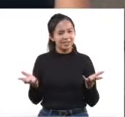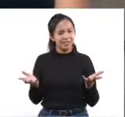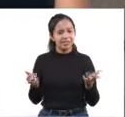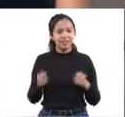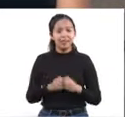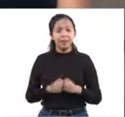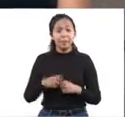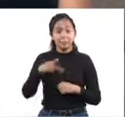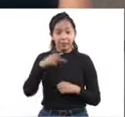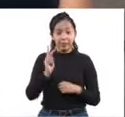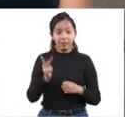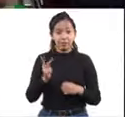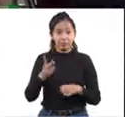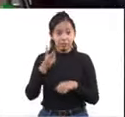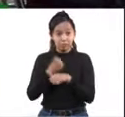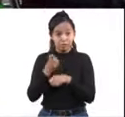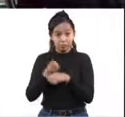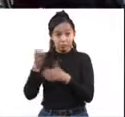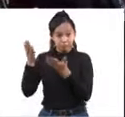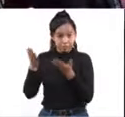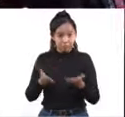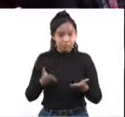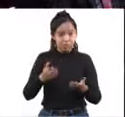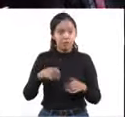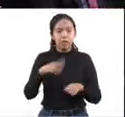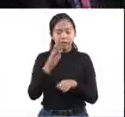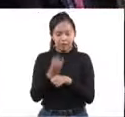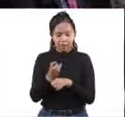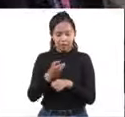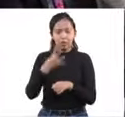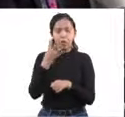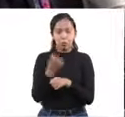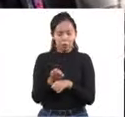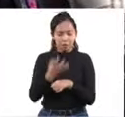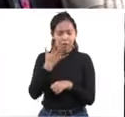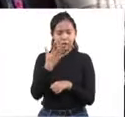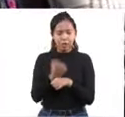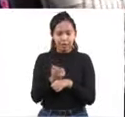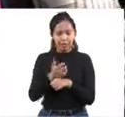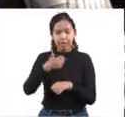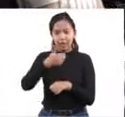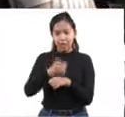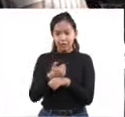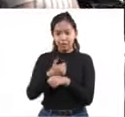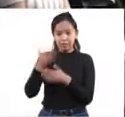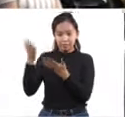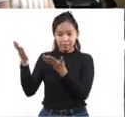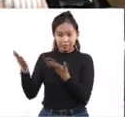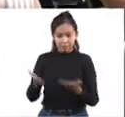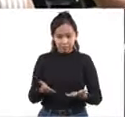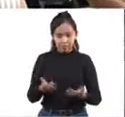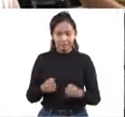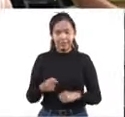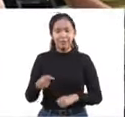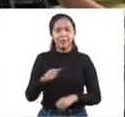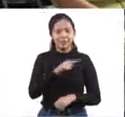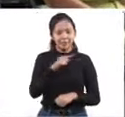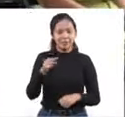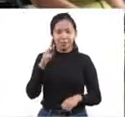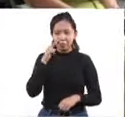segunda vez que regresé, y la tercera, y la cuarta, y la quinta, y la sexta esta vez. Y como me ven, se